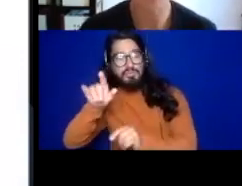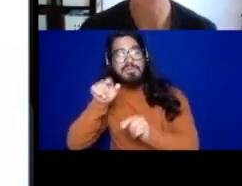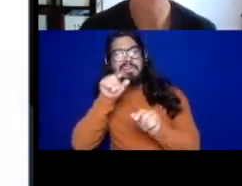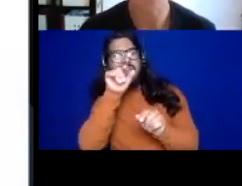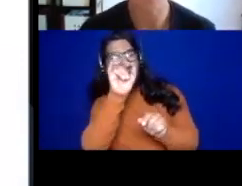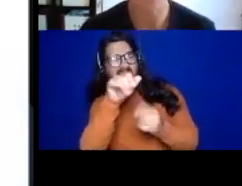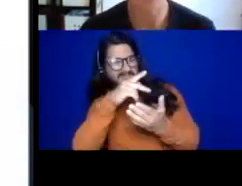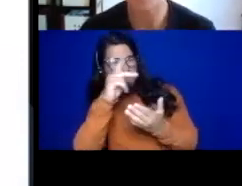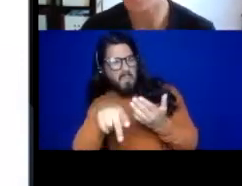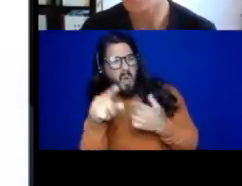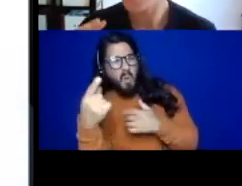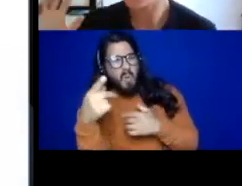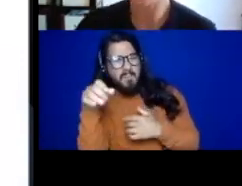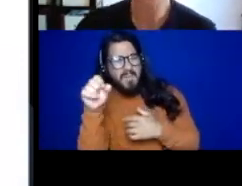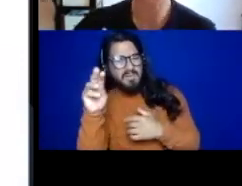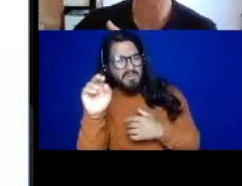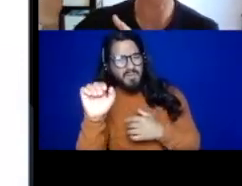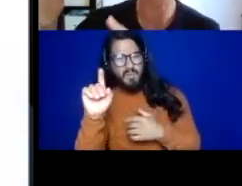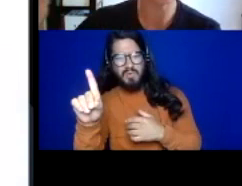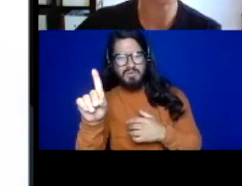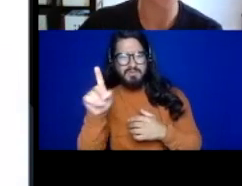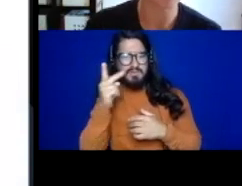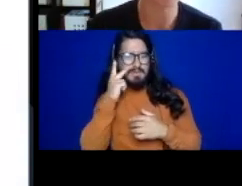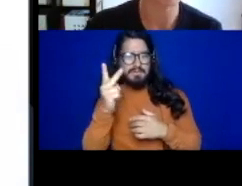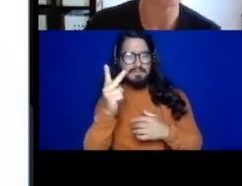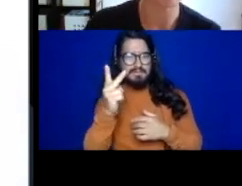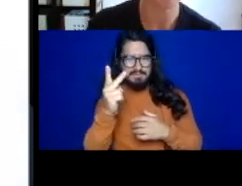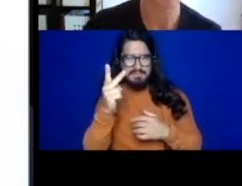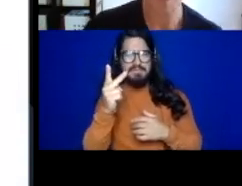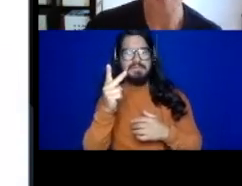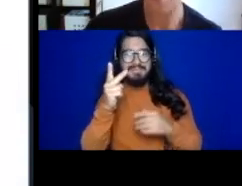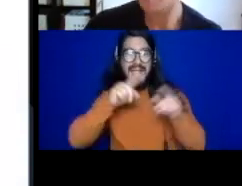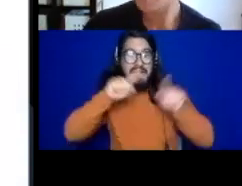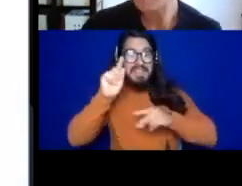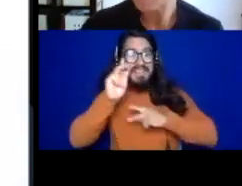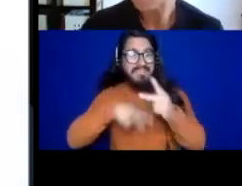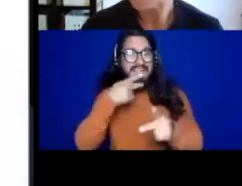y lo que van a ver en 1Password te da